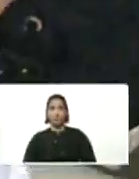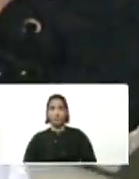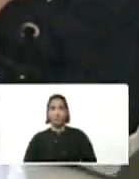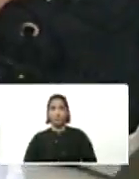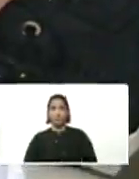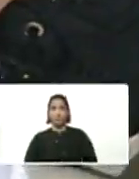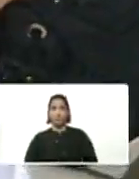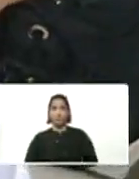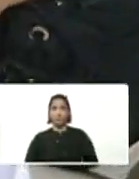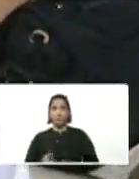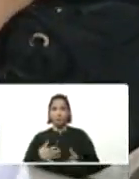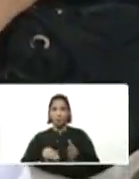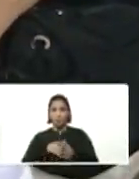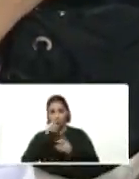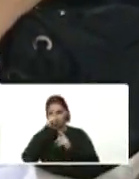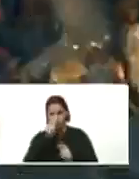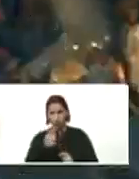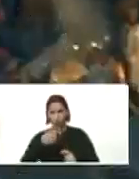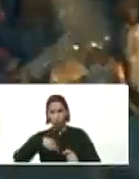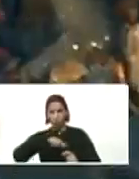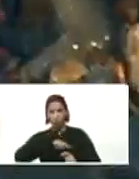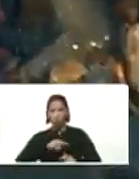Le ratificamos nuestro